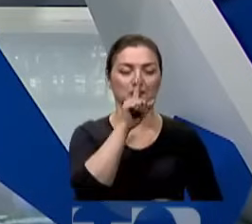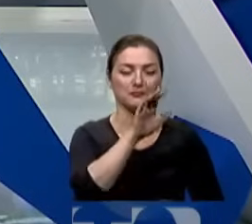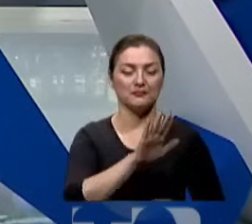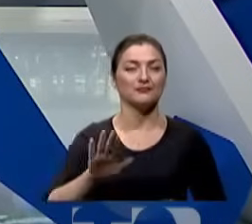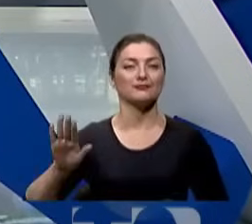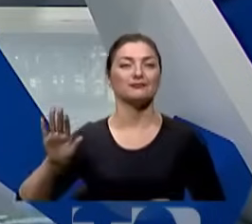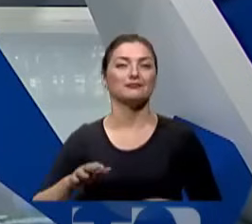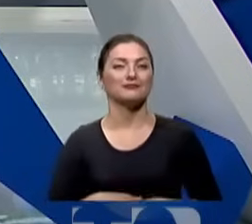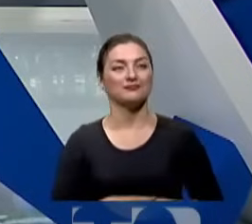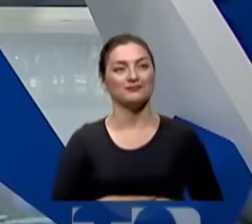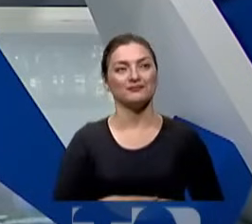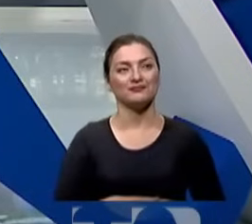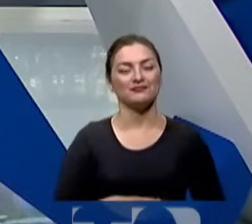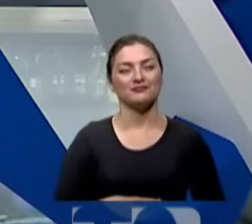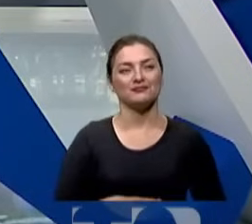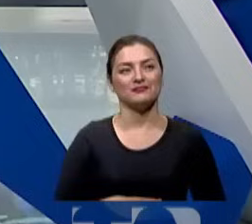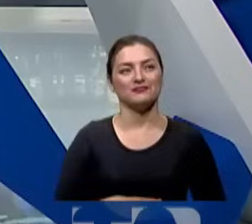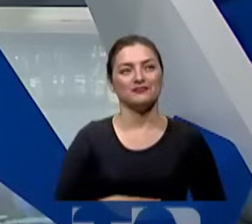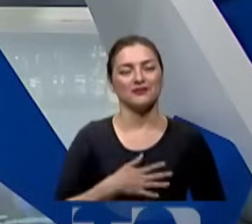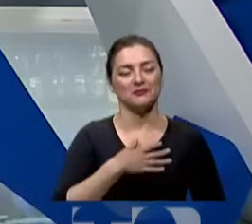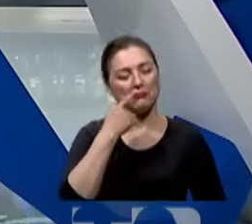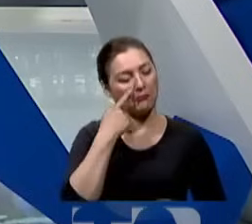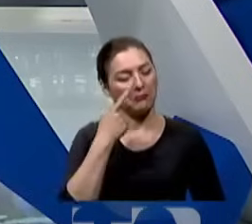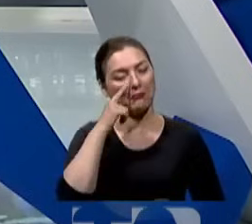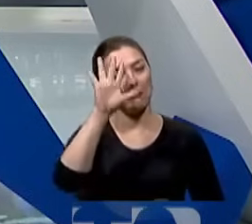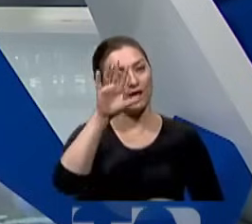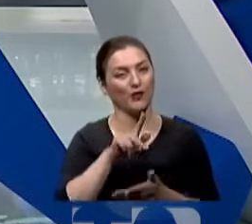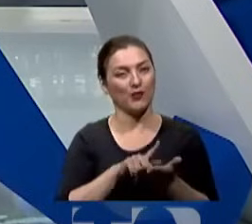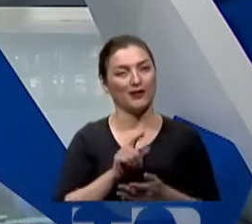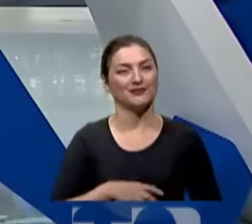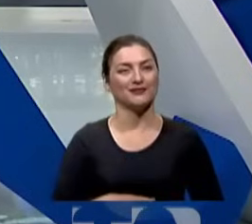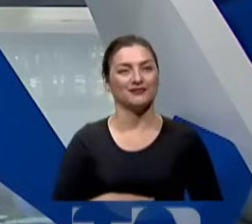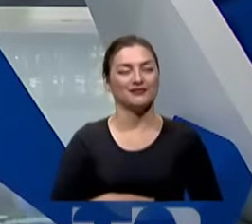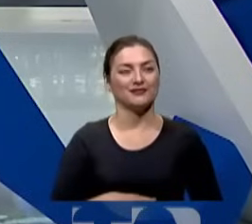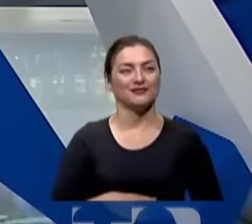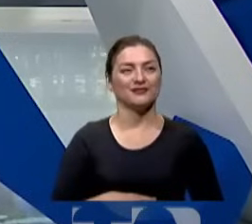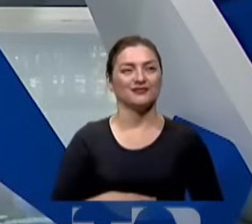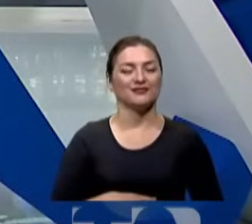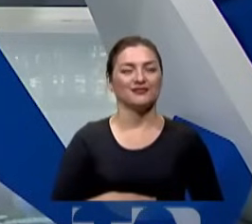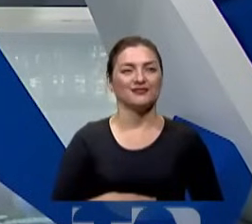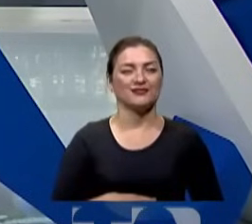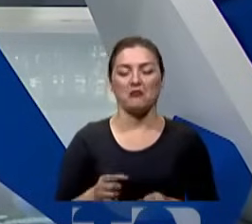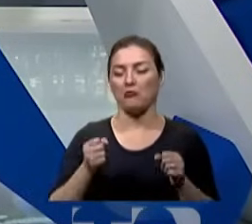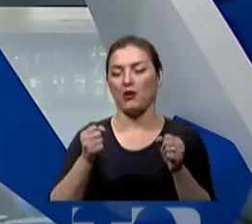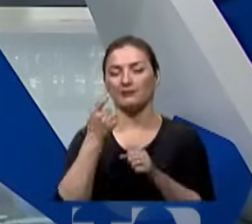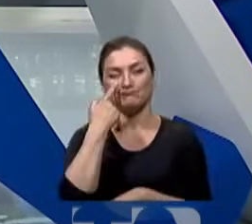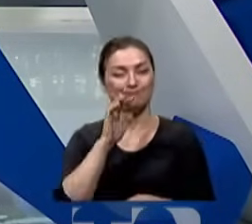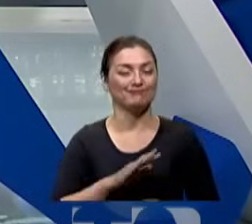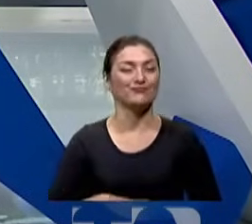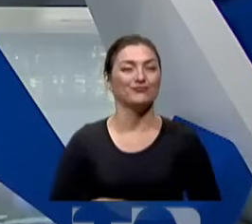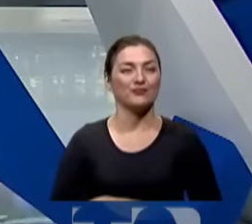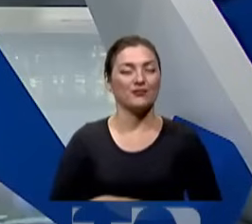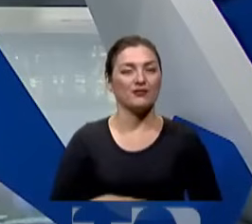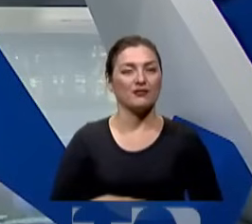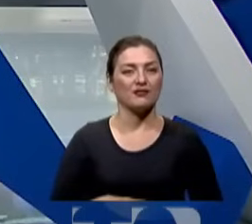Puede ser. Albertito. Ajá. Como 5 veces. Les hace llorar a todos, creo. Sí, bastante fuerte. He visto que han pasado por ahí. Pero sabes